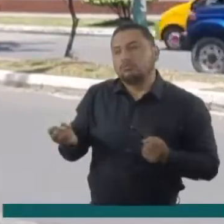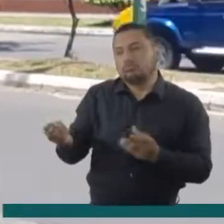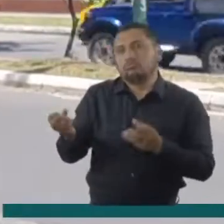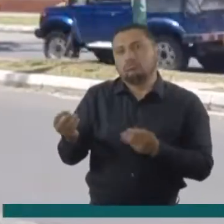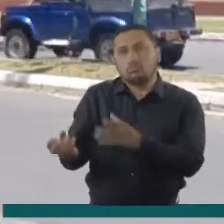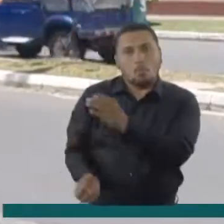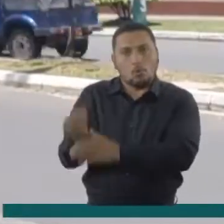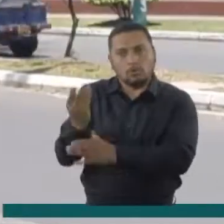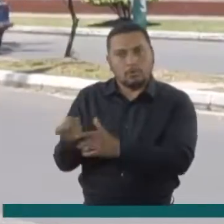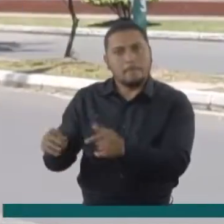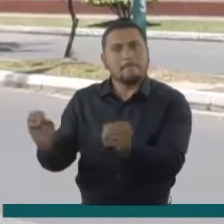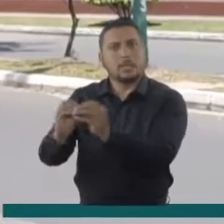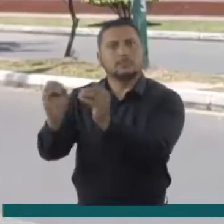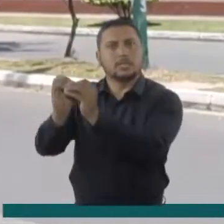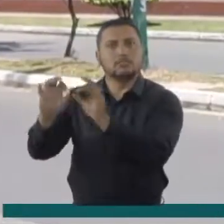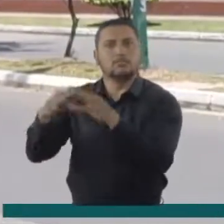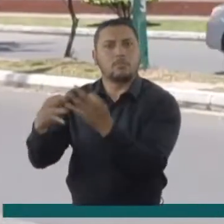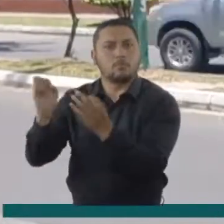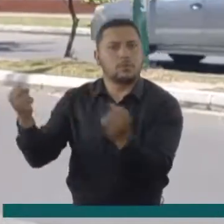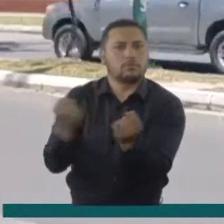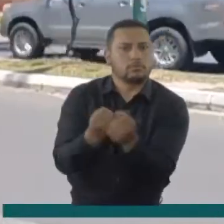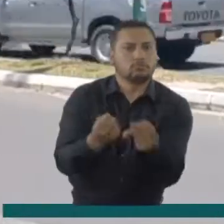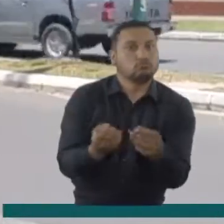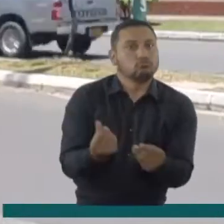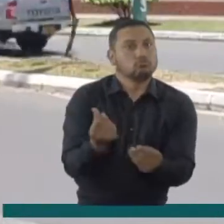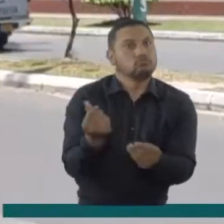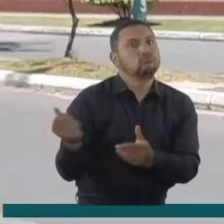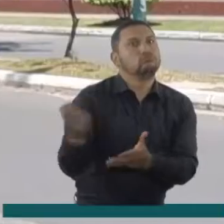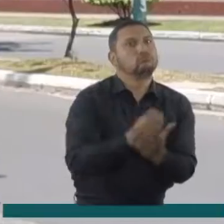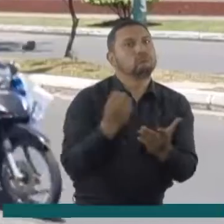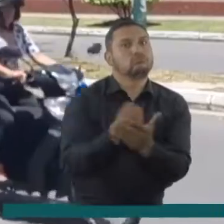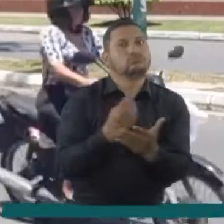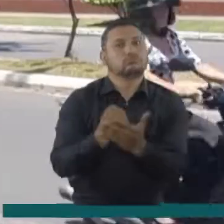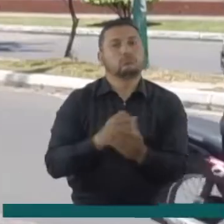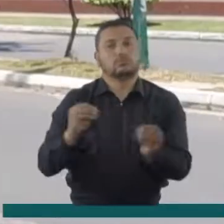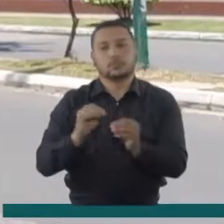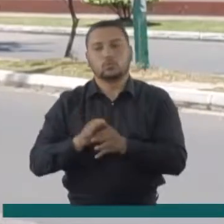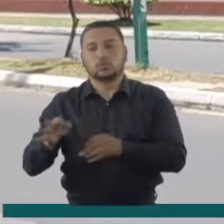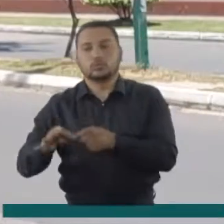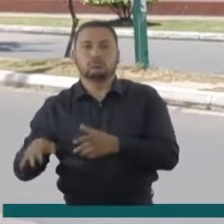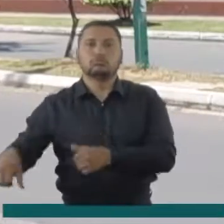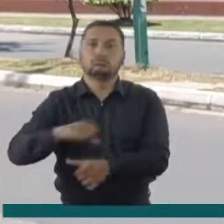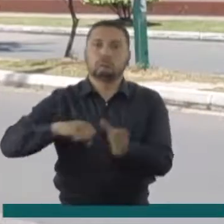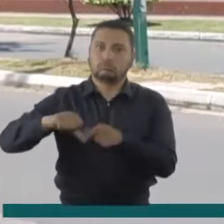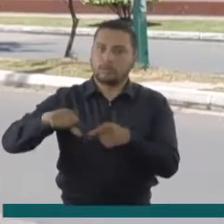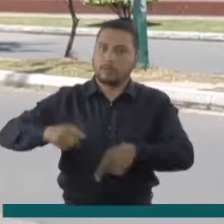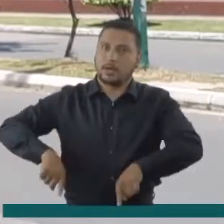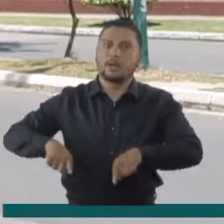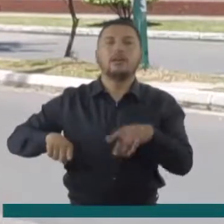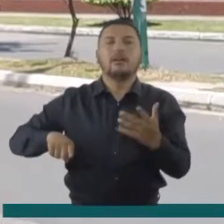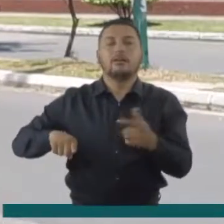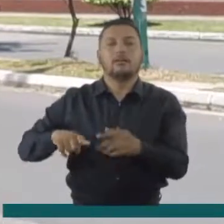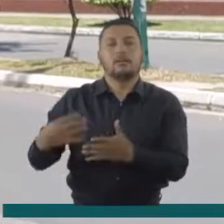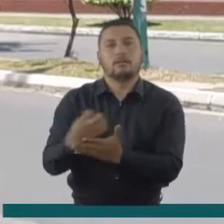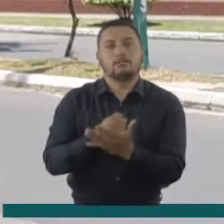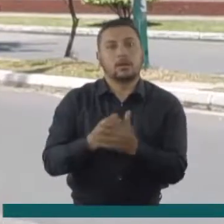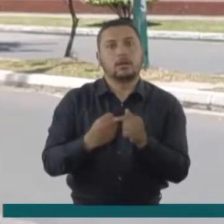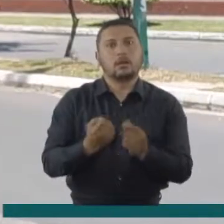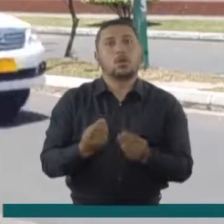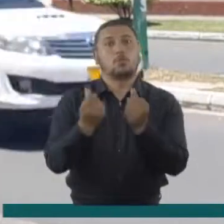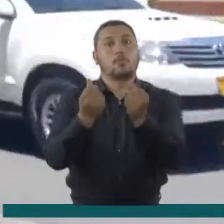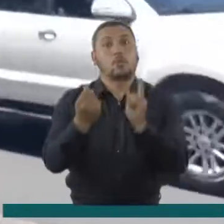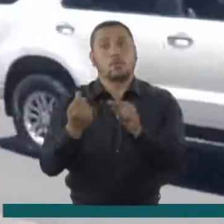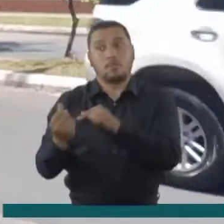capacidad de sostener a sus familias y generar ingresos. Simultáneamente también dinamizar la economía de los municipios, porque incluso algunos